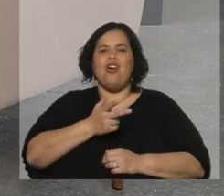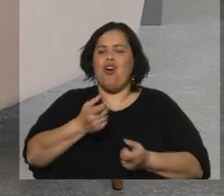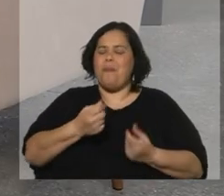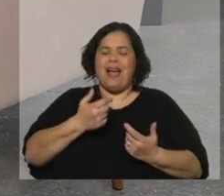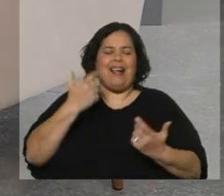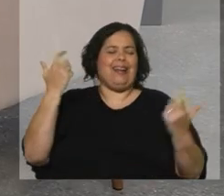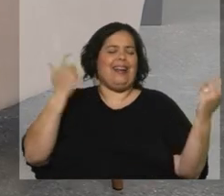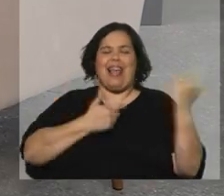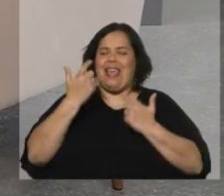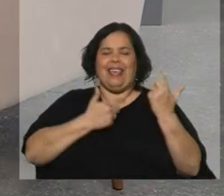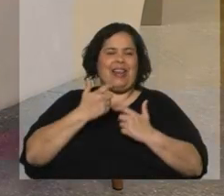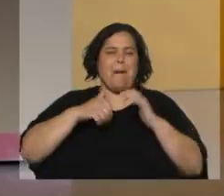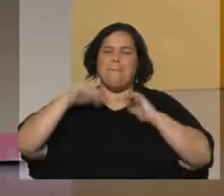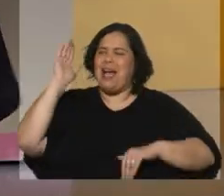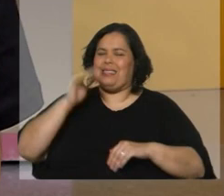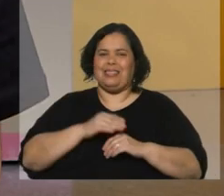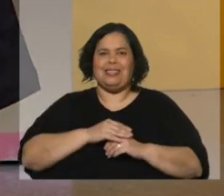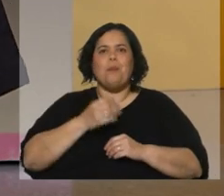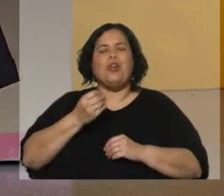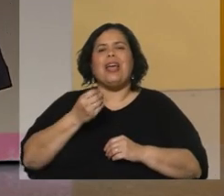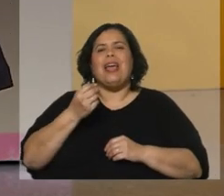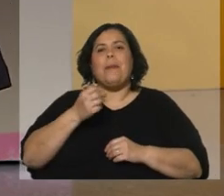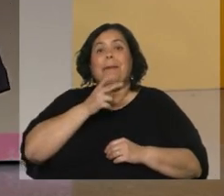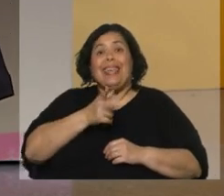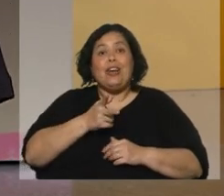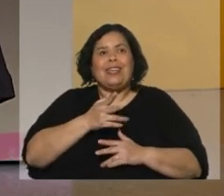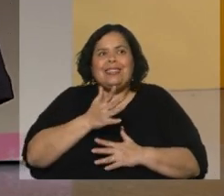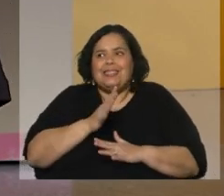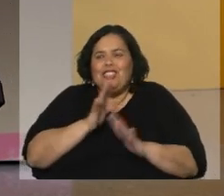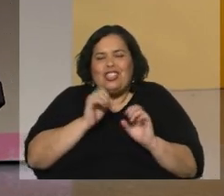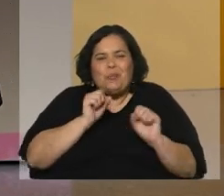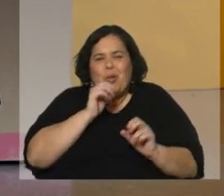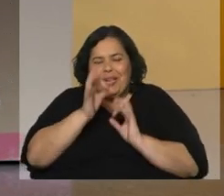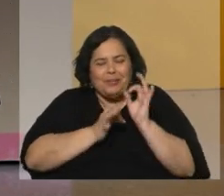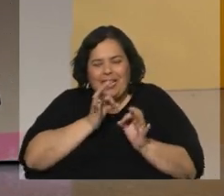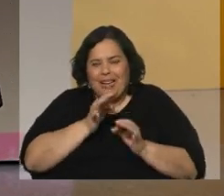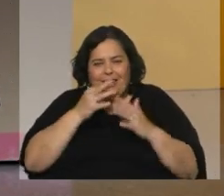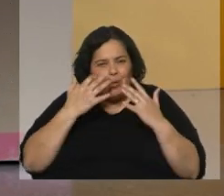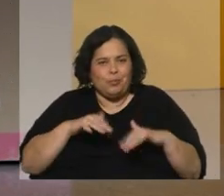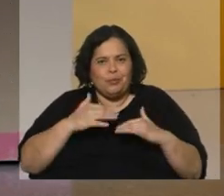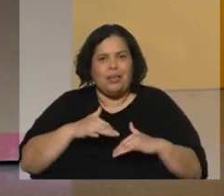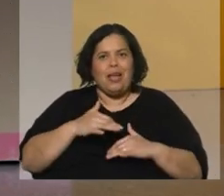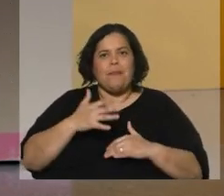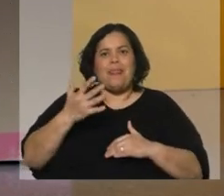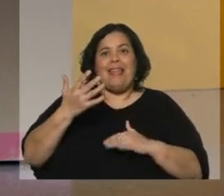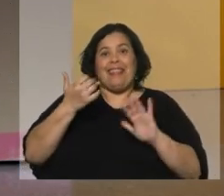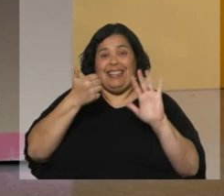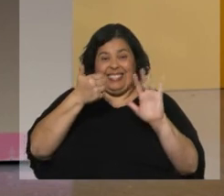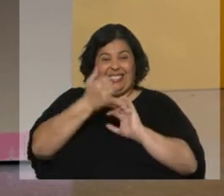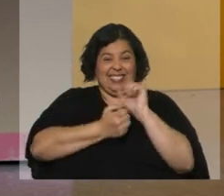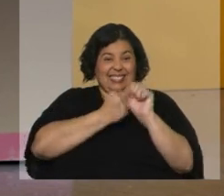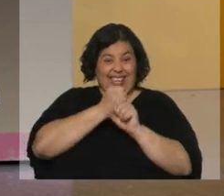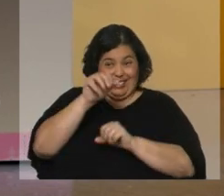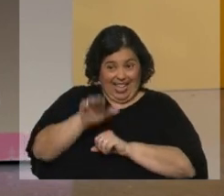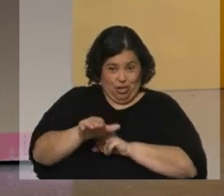reír en la vida mi hijo es una cosa que no se puede explicar mi hijo lo que pasa que claro tiene seis